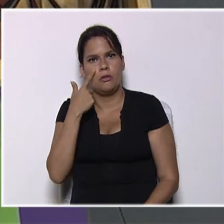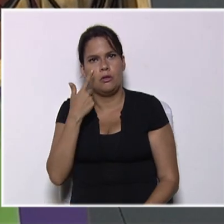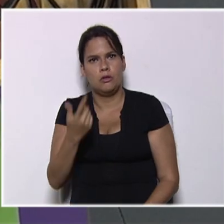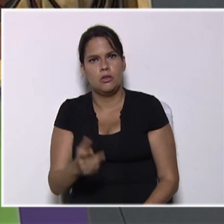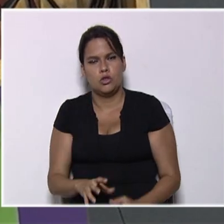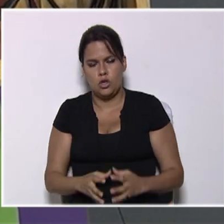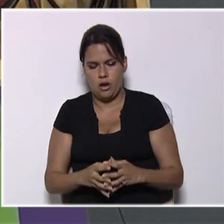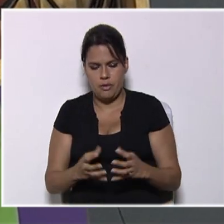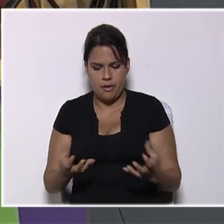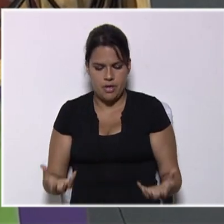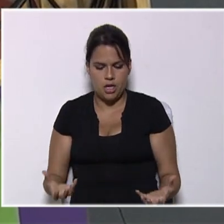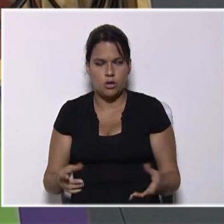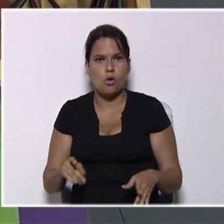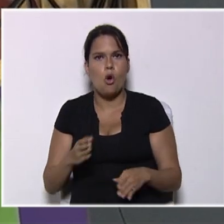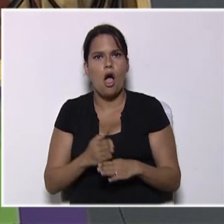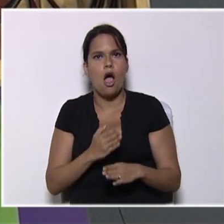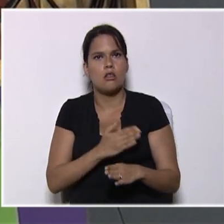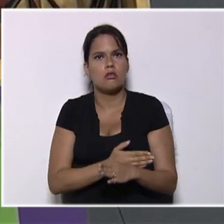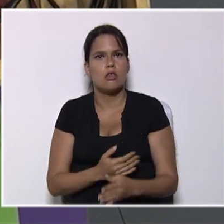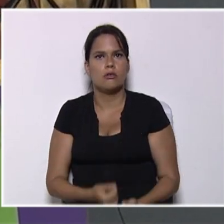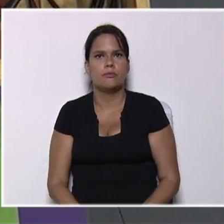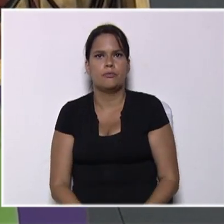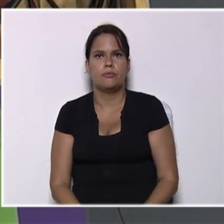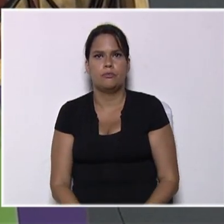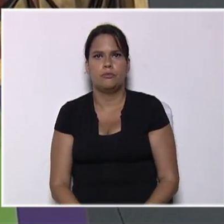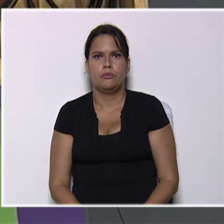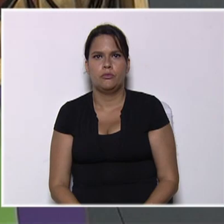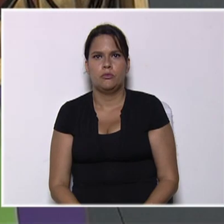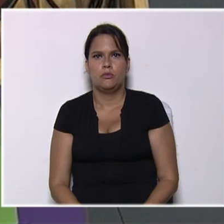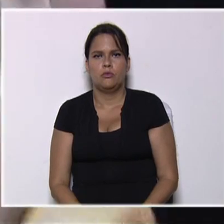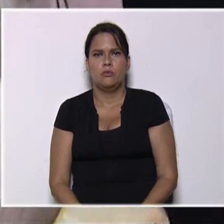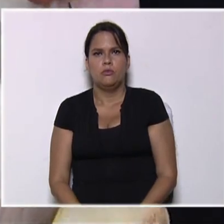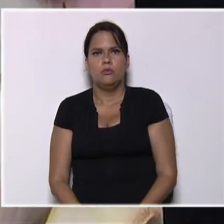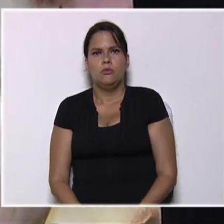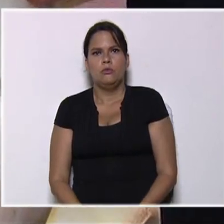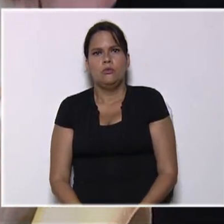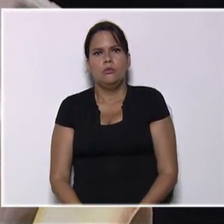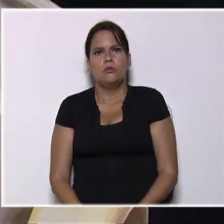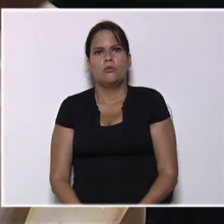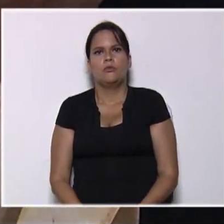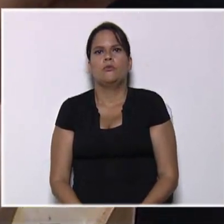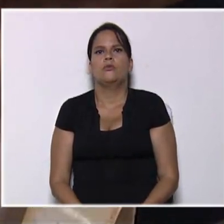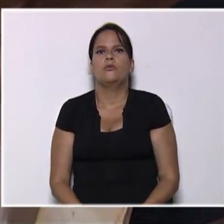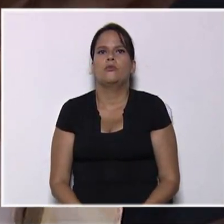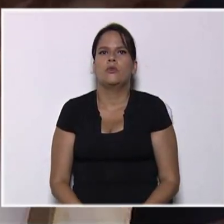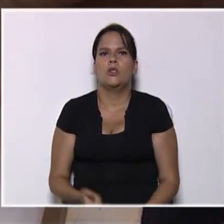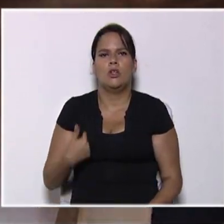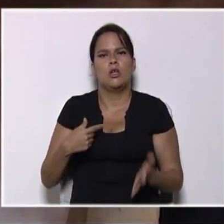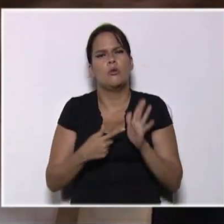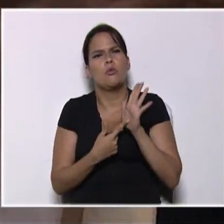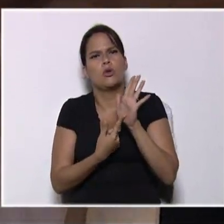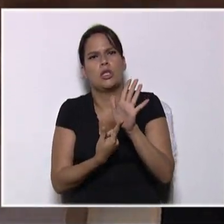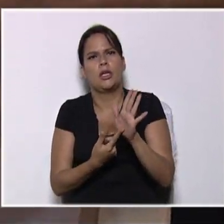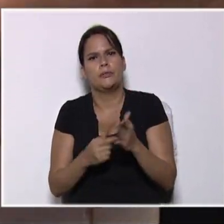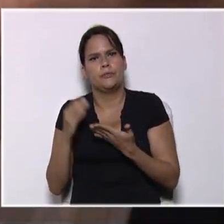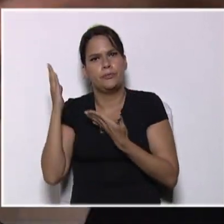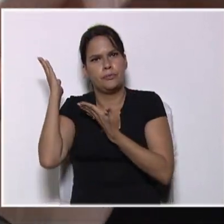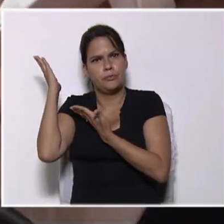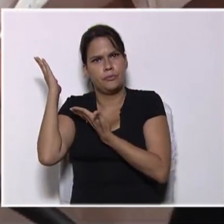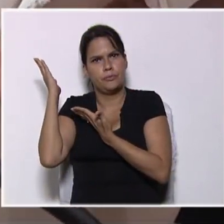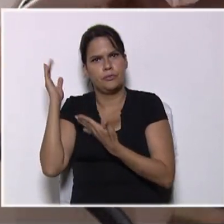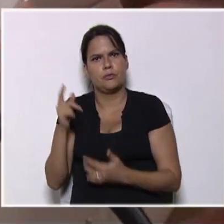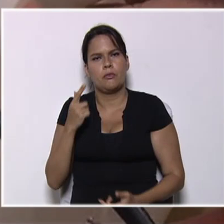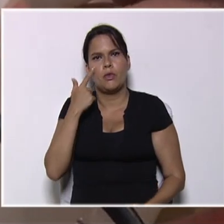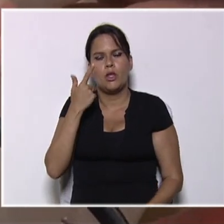había desarmado previamente y en ese desarrollo, ¿verdad?, ¿qué es lo que quiero mostrarles acá? Fíjense, nosotros